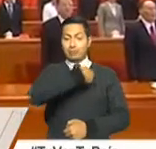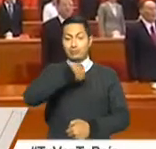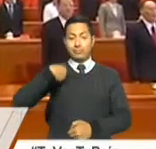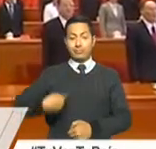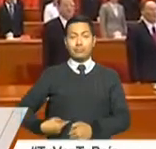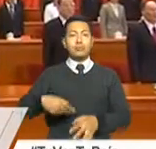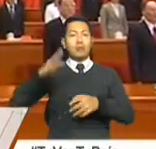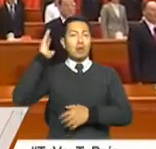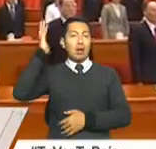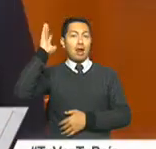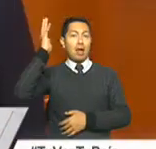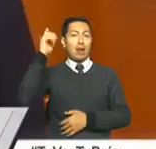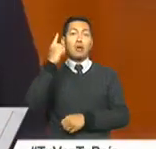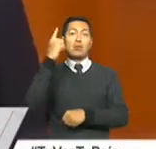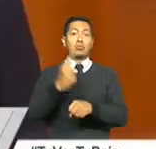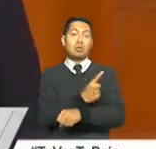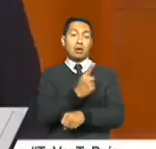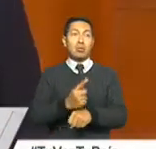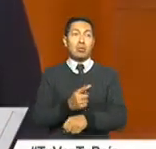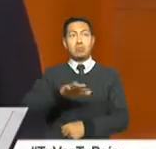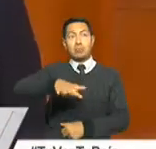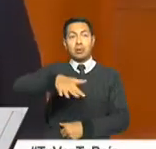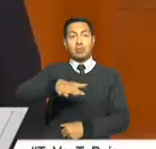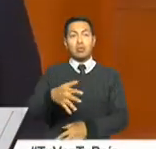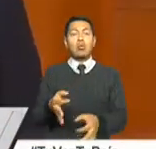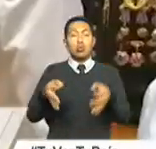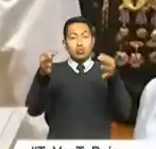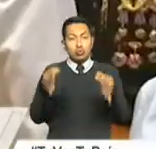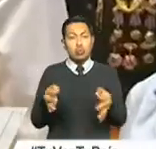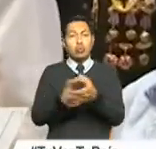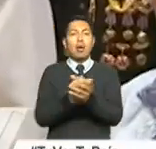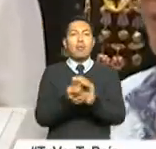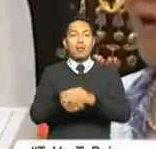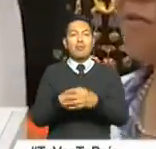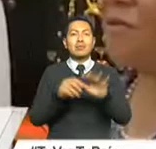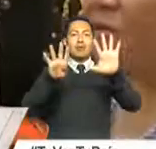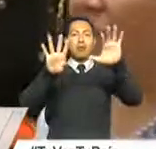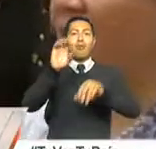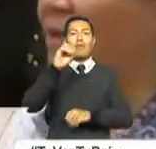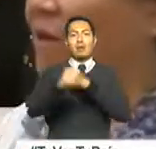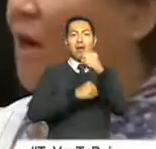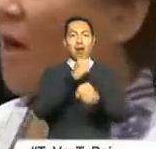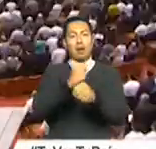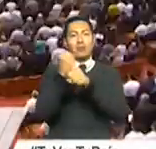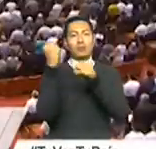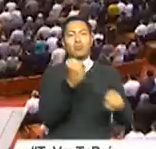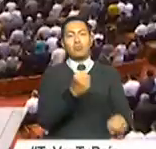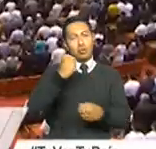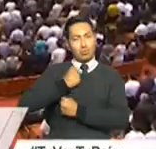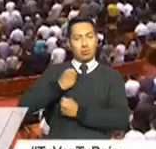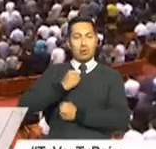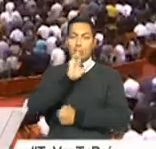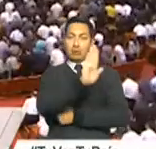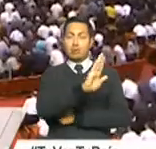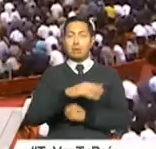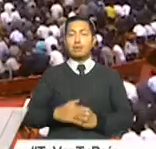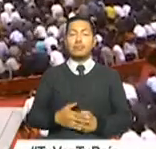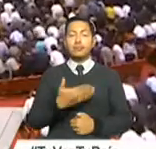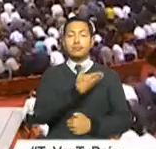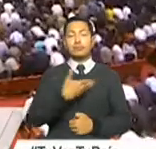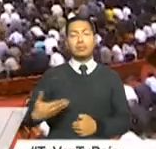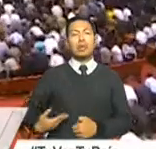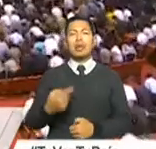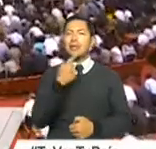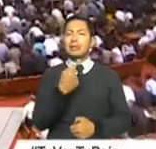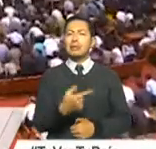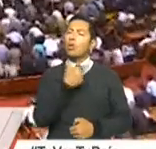motivo del 90 aniversario de la fundación del Ejército Popular de Liberación. El mandatario subrayó sus intenciones pacíficas,